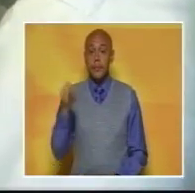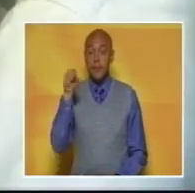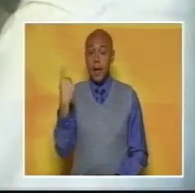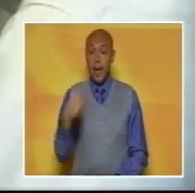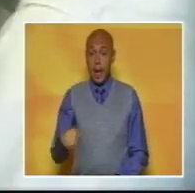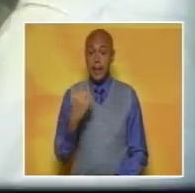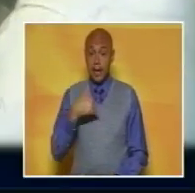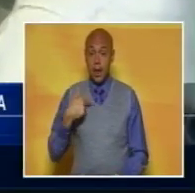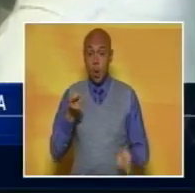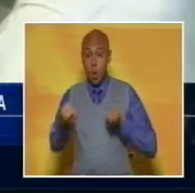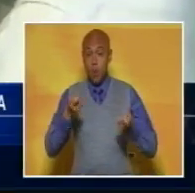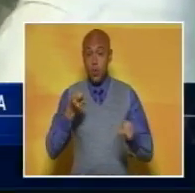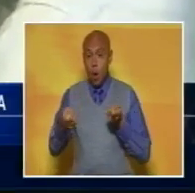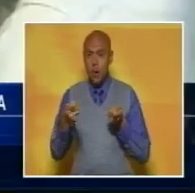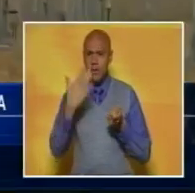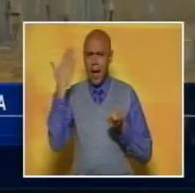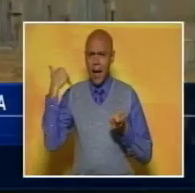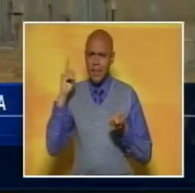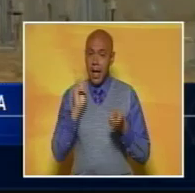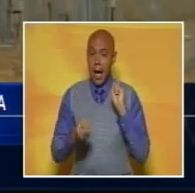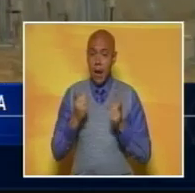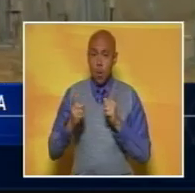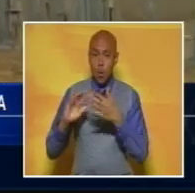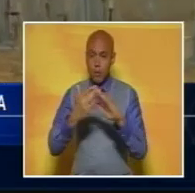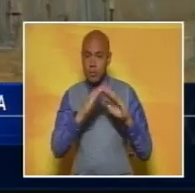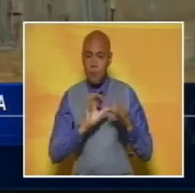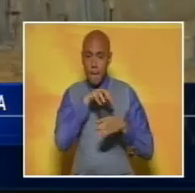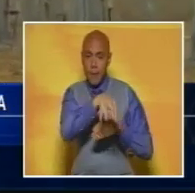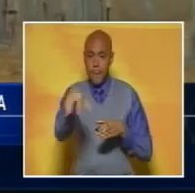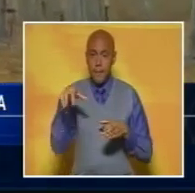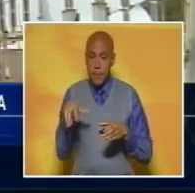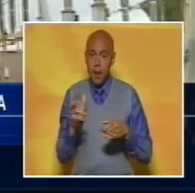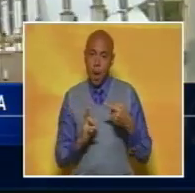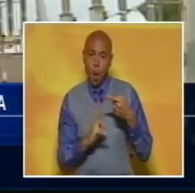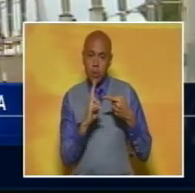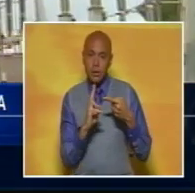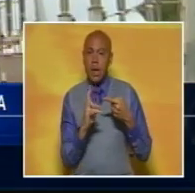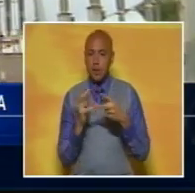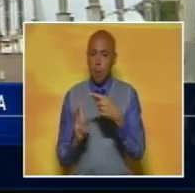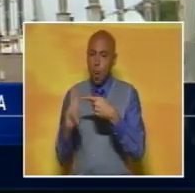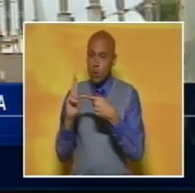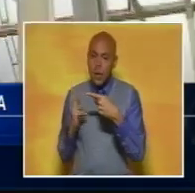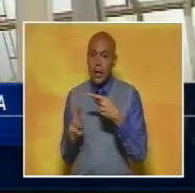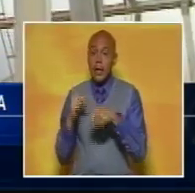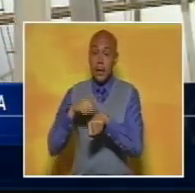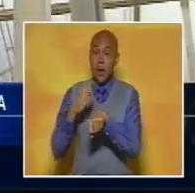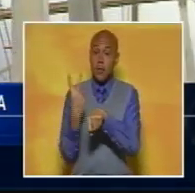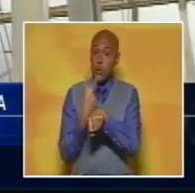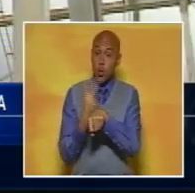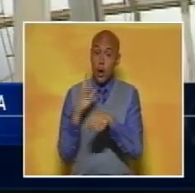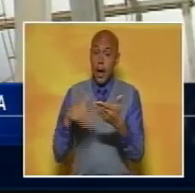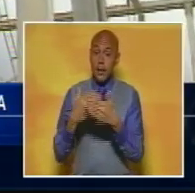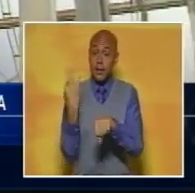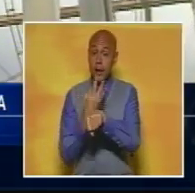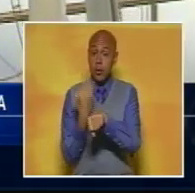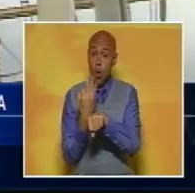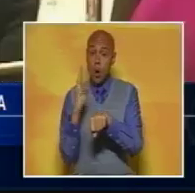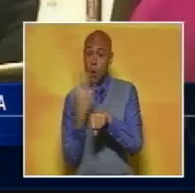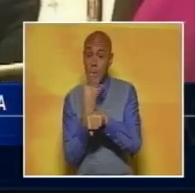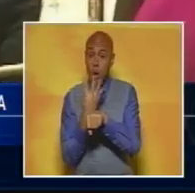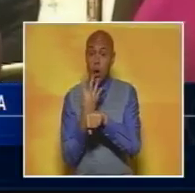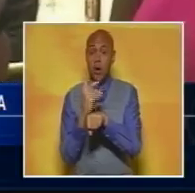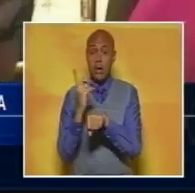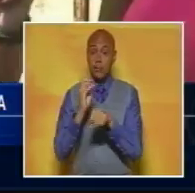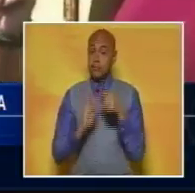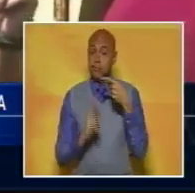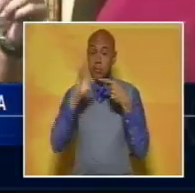de racionamientos eléctricos que en algunos sectores del municipio de San Francisco superan una doble tanda de 3 a 4 horas diarias sin servicio,